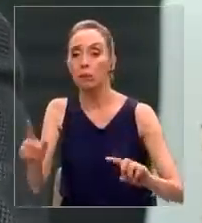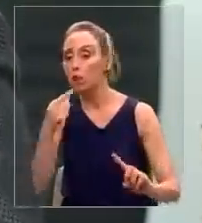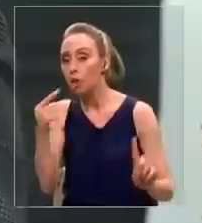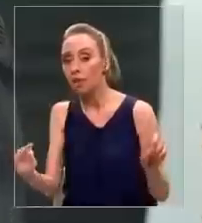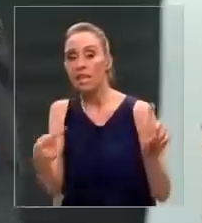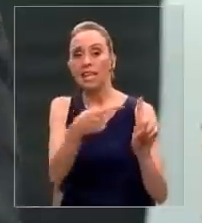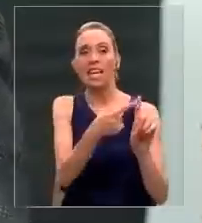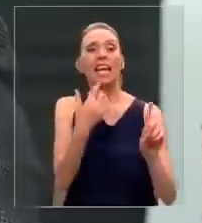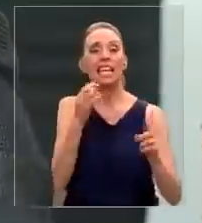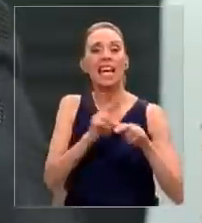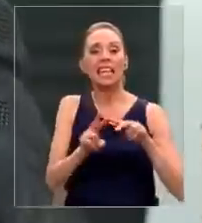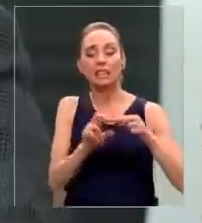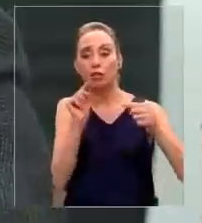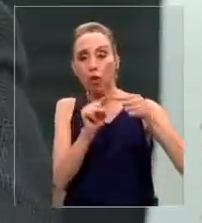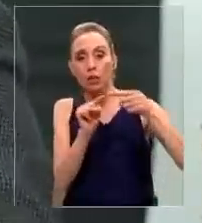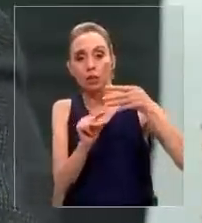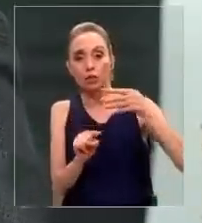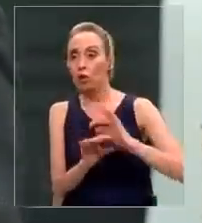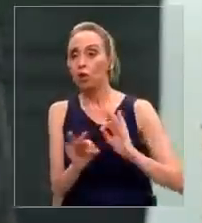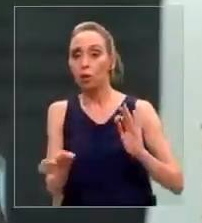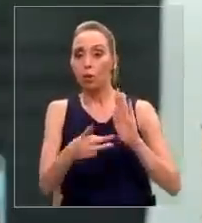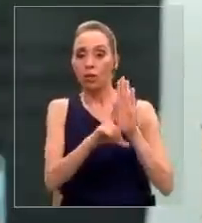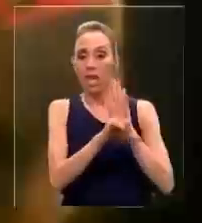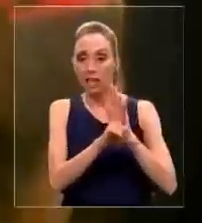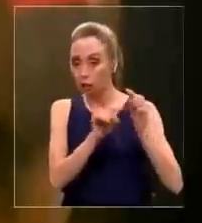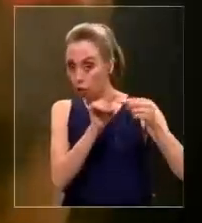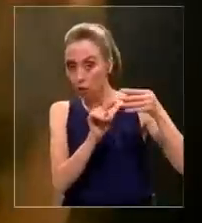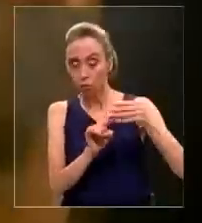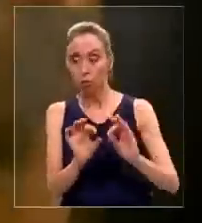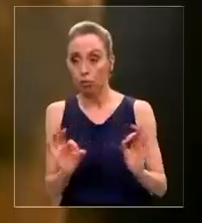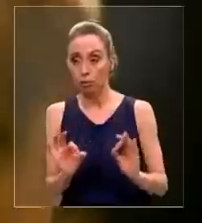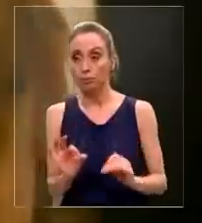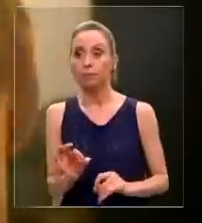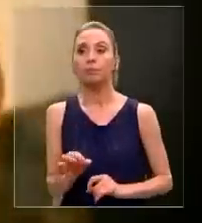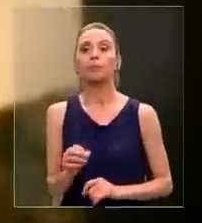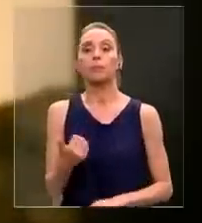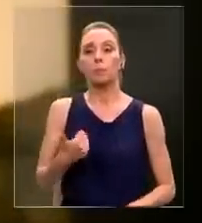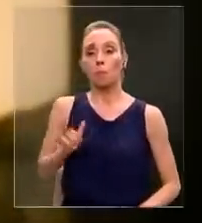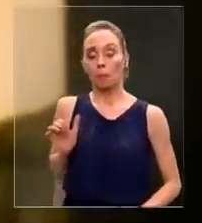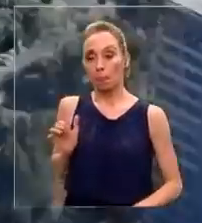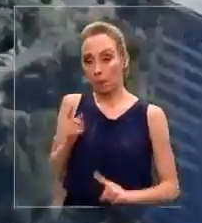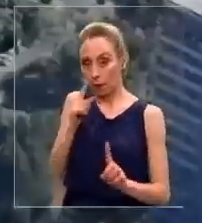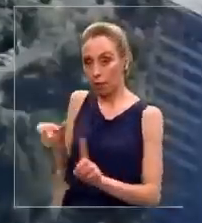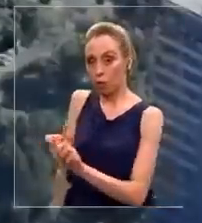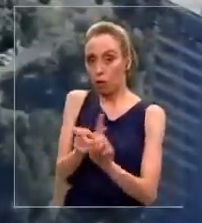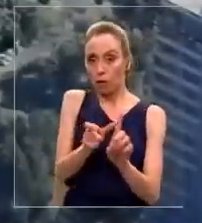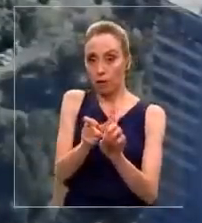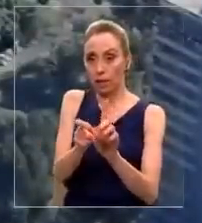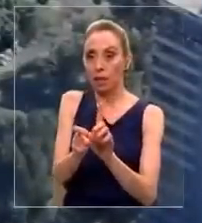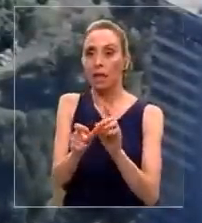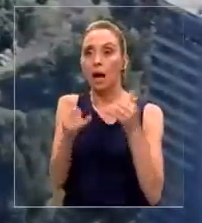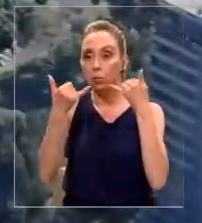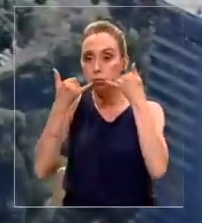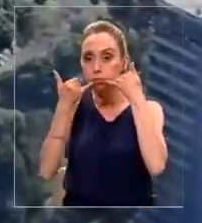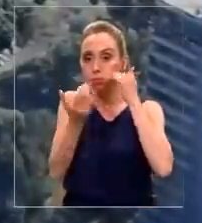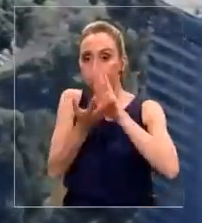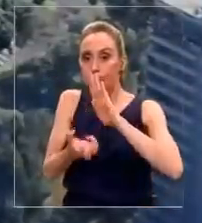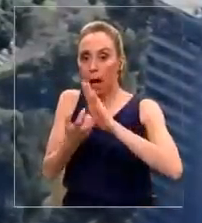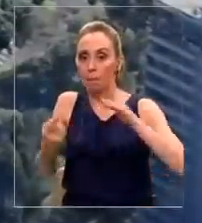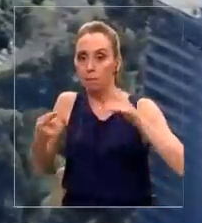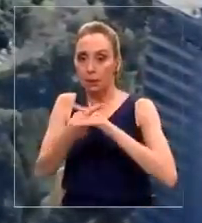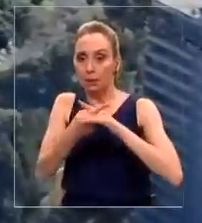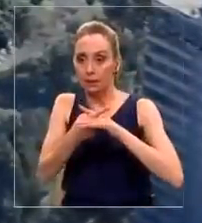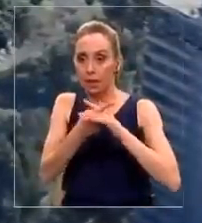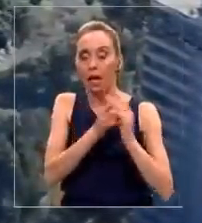ninguna acción concreta ni ningún delito determinado. Pese a ello, los policías lo vigilan, captan sus conversaciones telefónicas